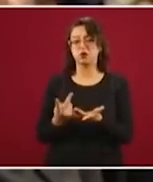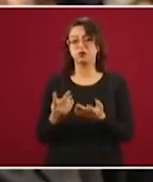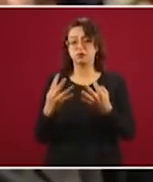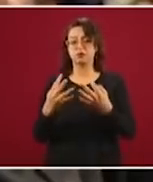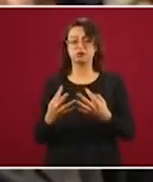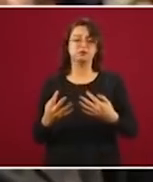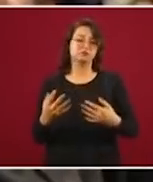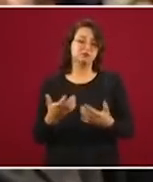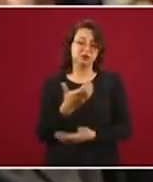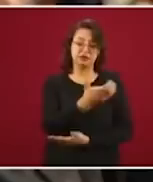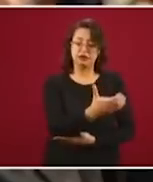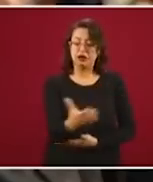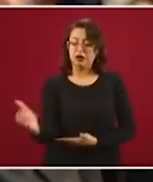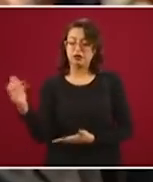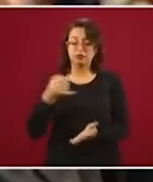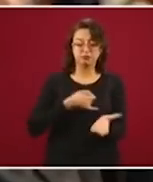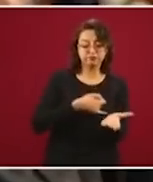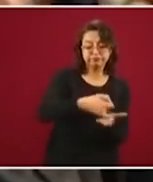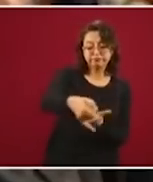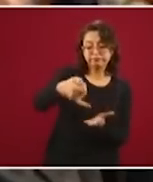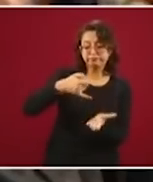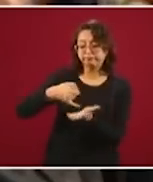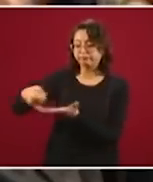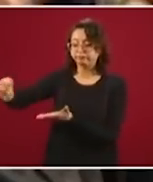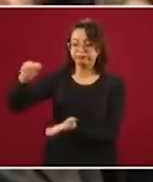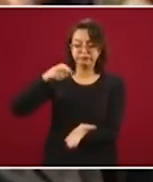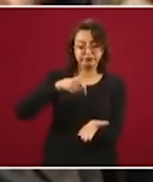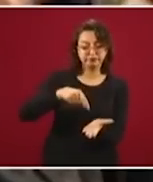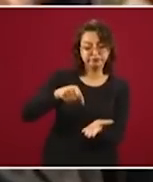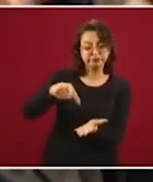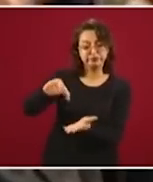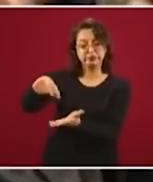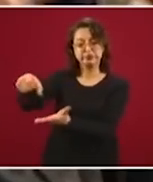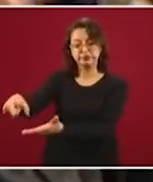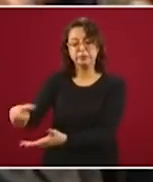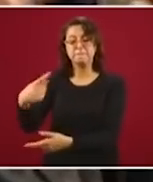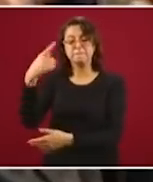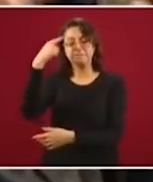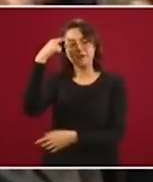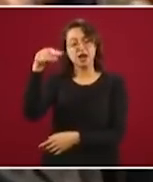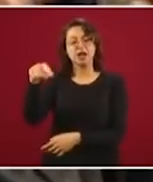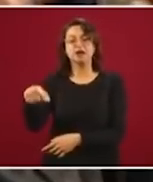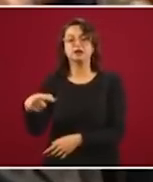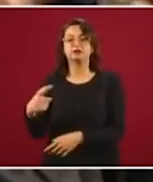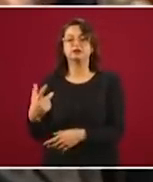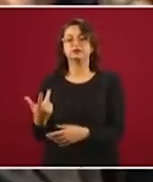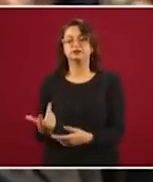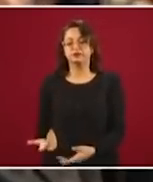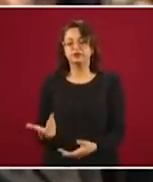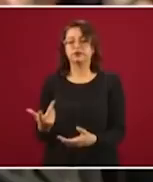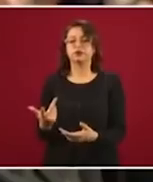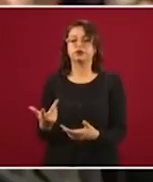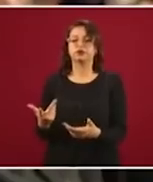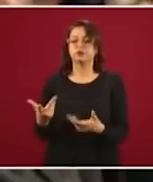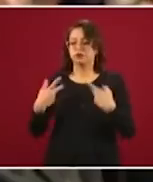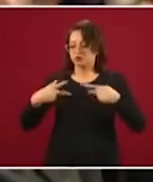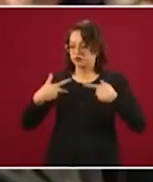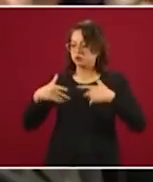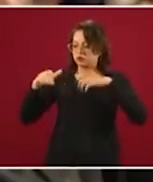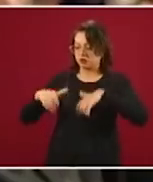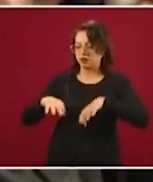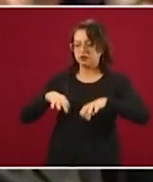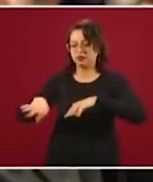se ha mencionado de diversas maneras para poder extender no solo el tema de la ocupación de mucha gente,